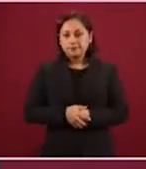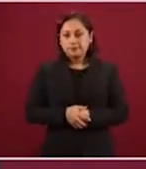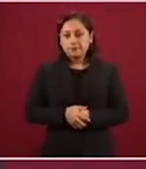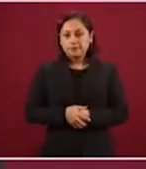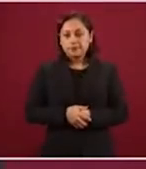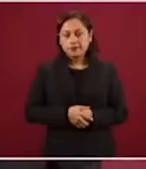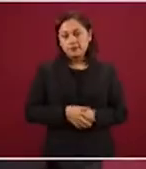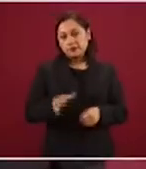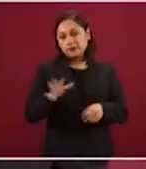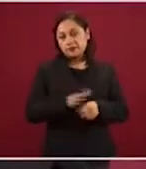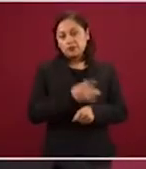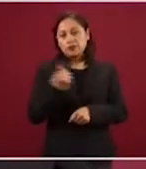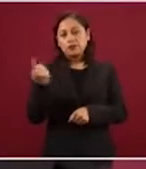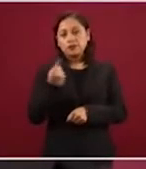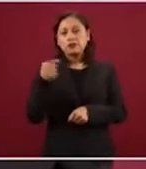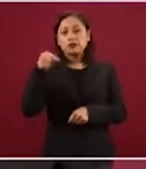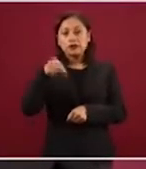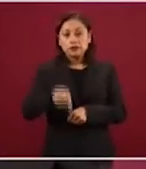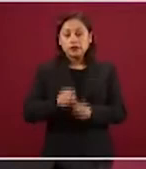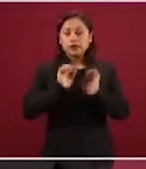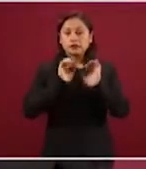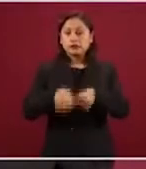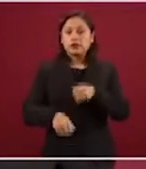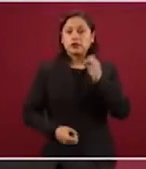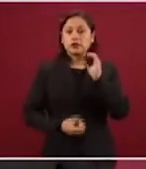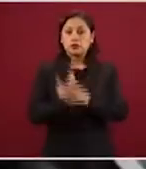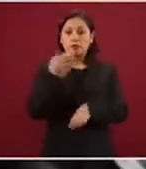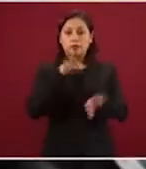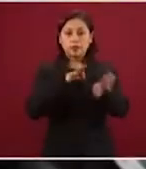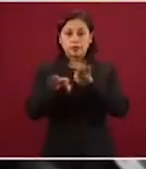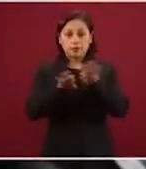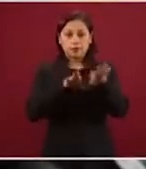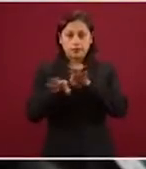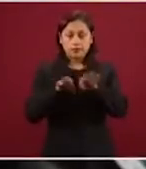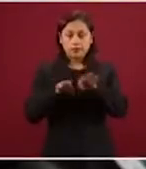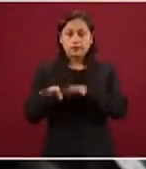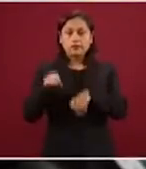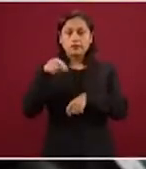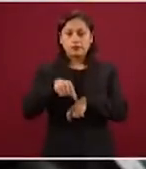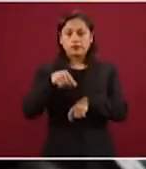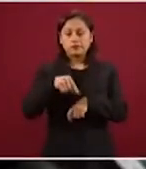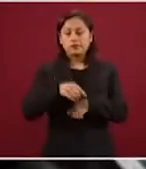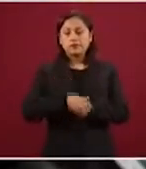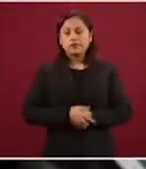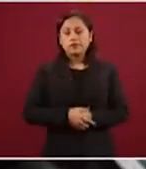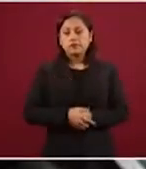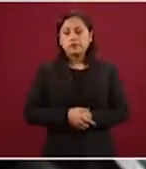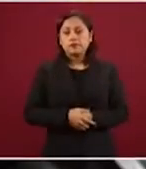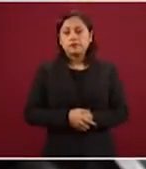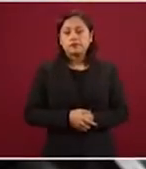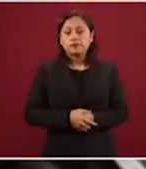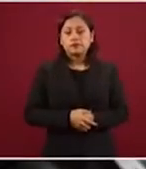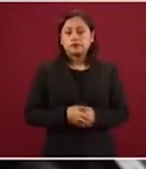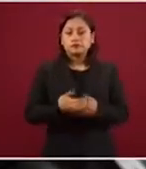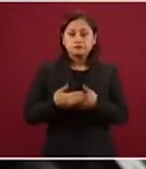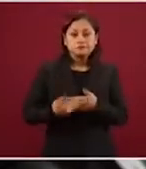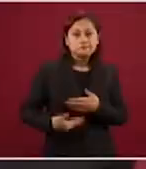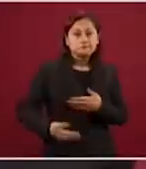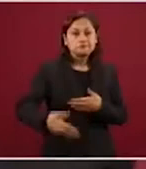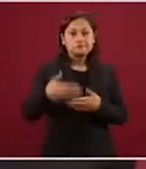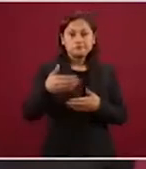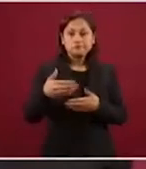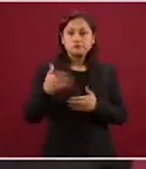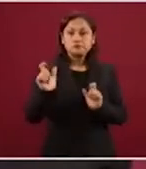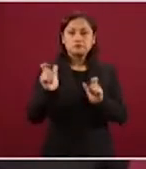se van a crear empleos en México y vamos a tener asegurado el